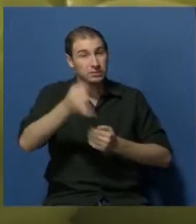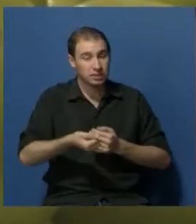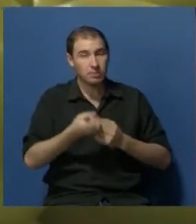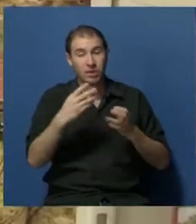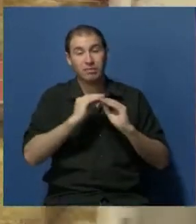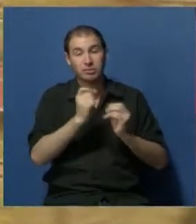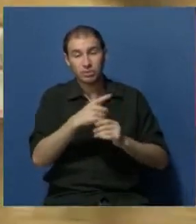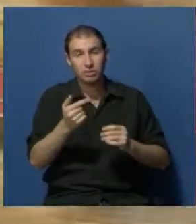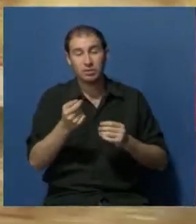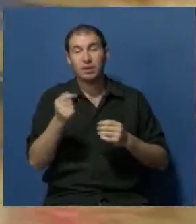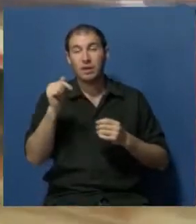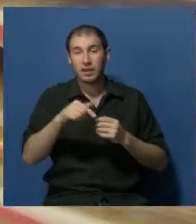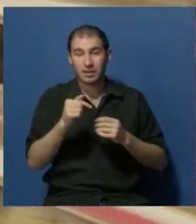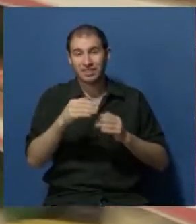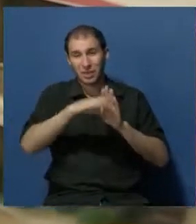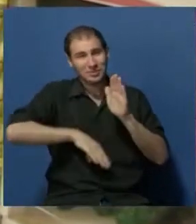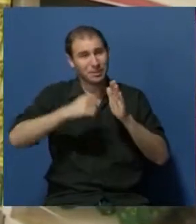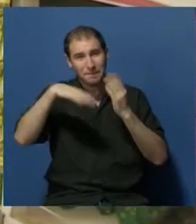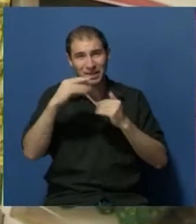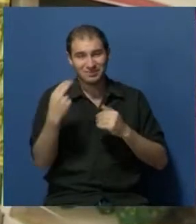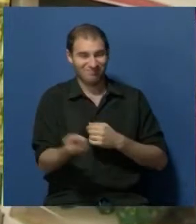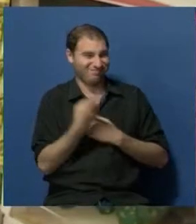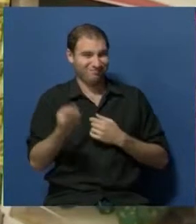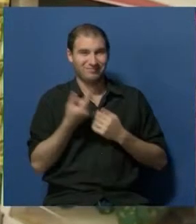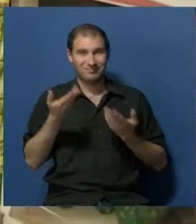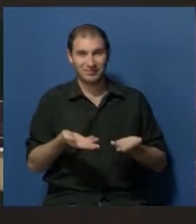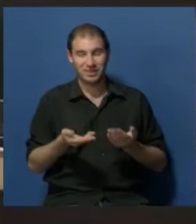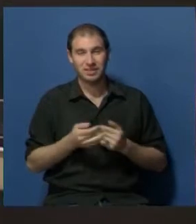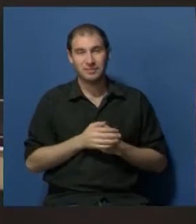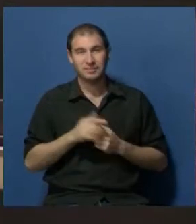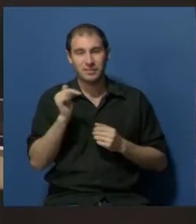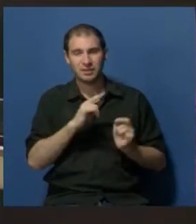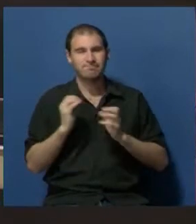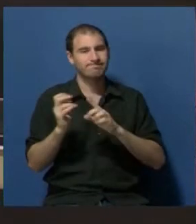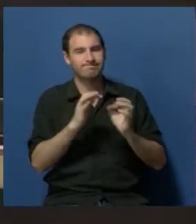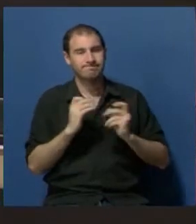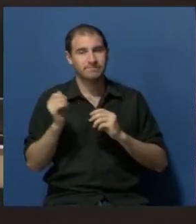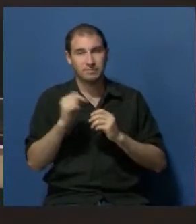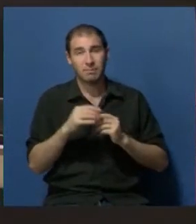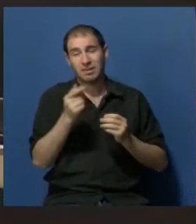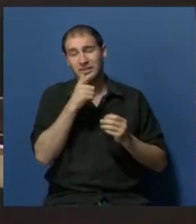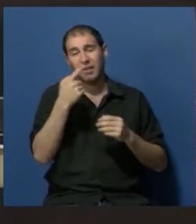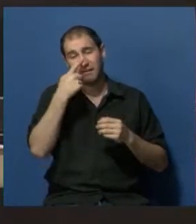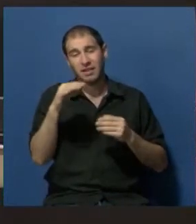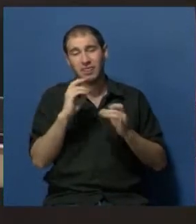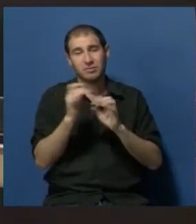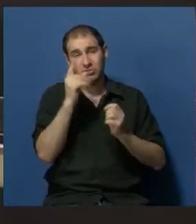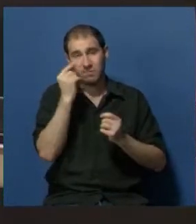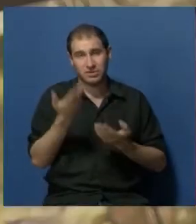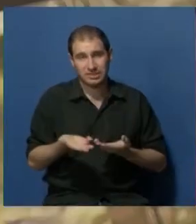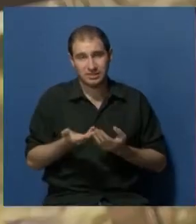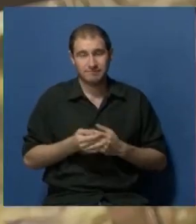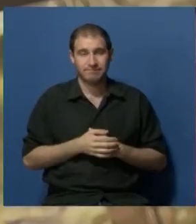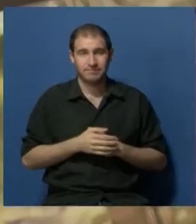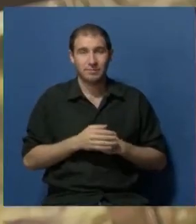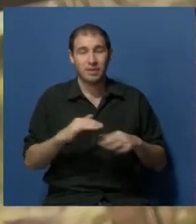te alcanza menos plata y encima te descuentan más, no te sirve. Claro. Esto es una discusión, termina siendo una discusión política.